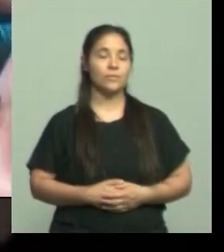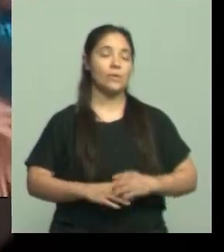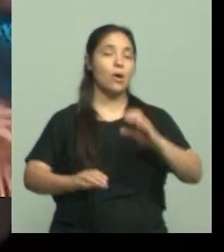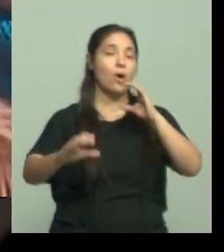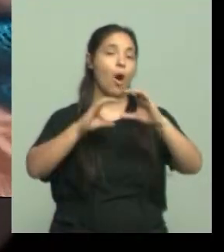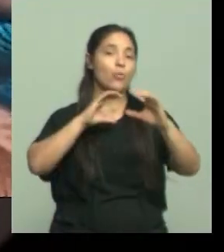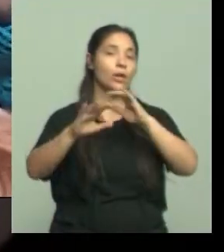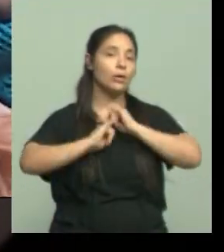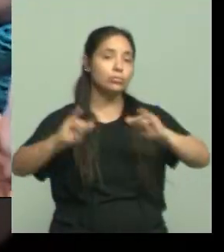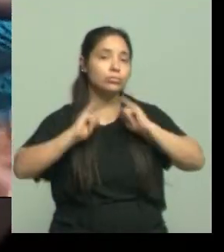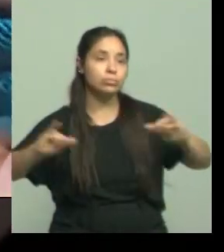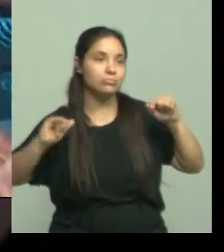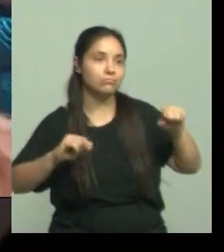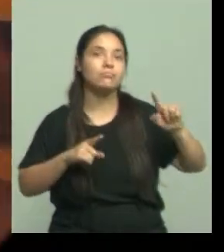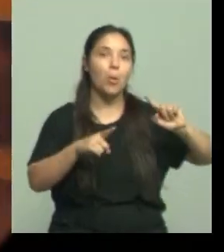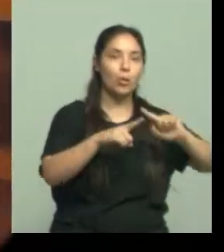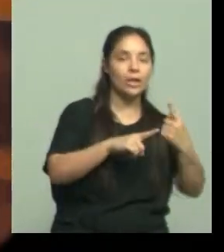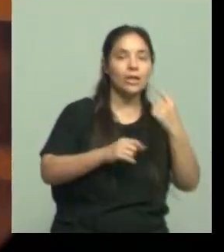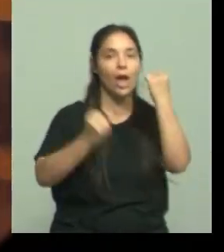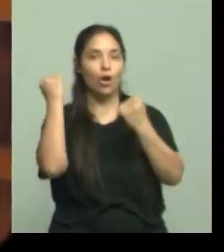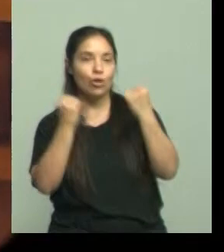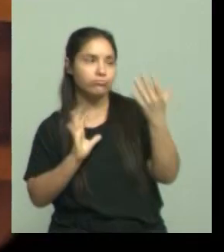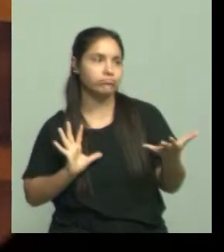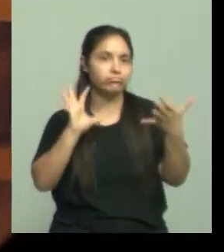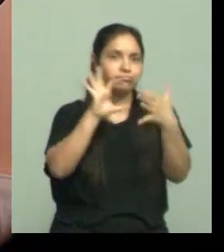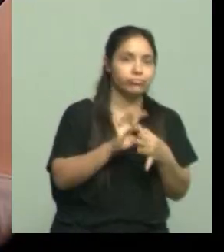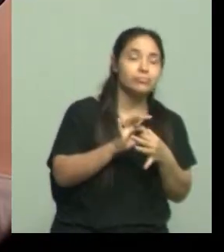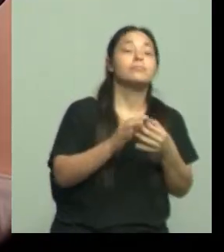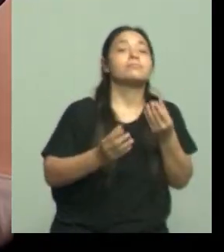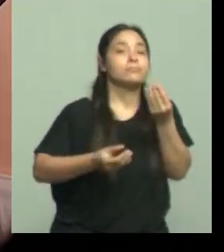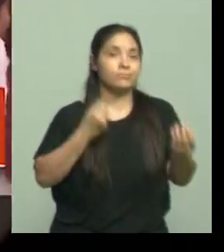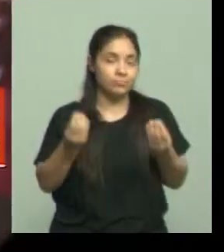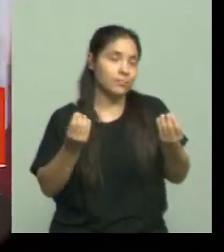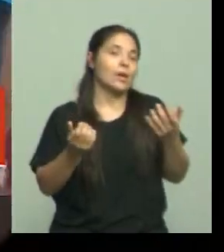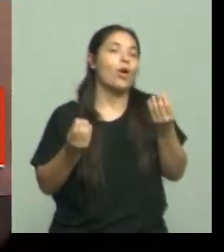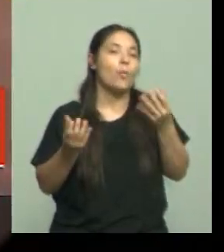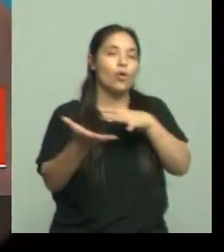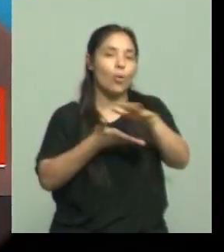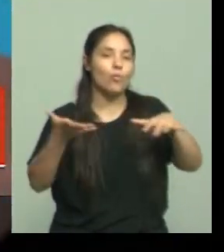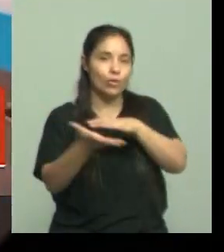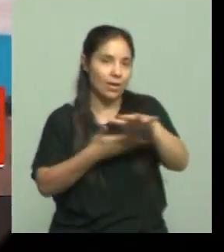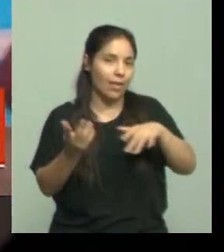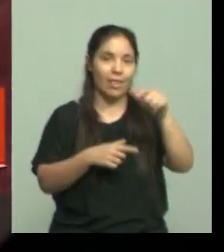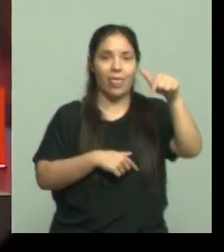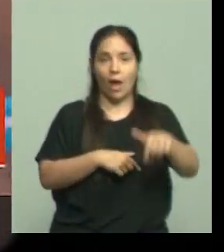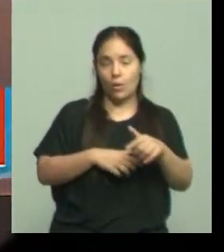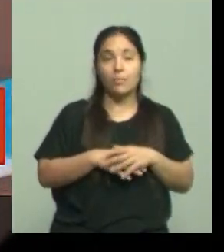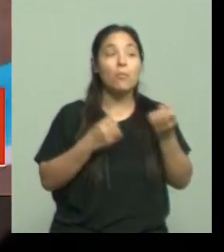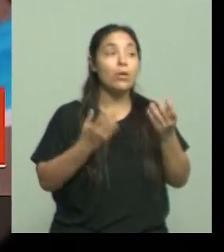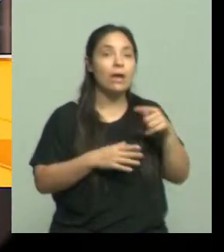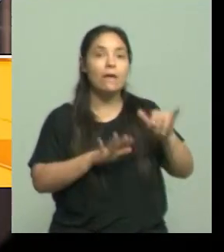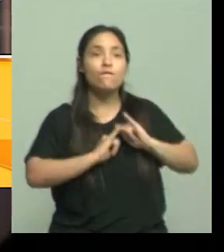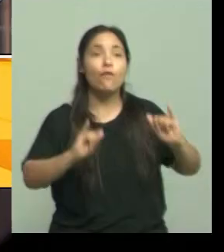Los medios de comunicación son actores políticos y económicos cruciales en las democracias contemporáneas, ya sea por